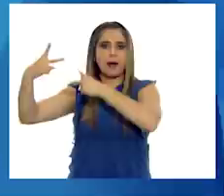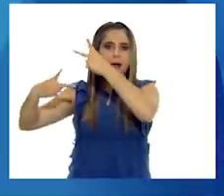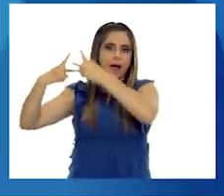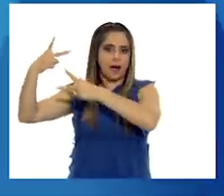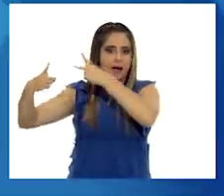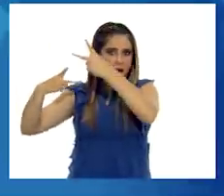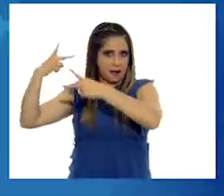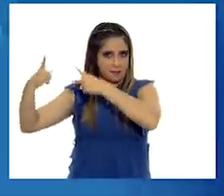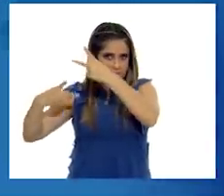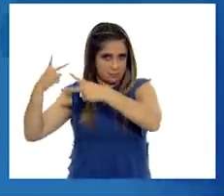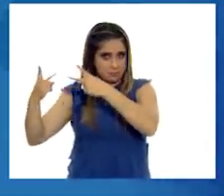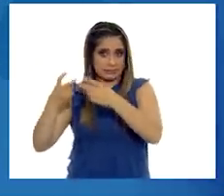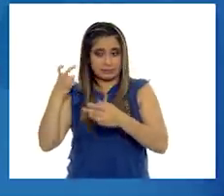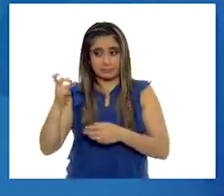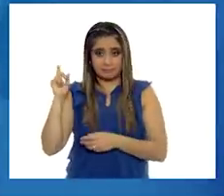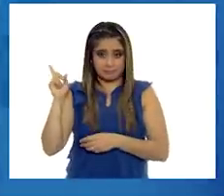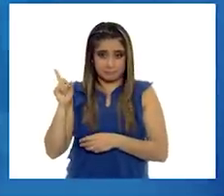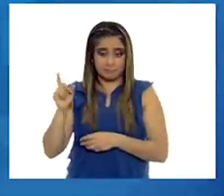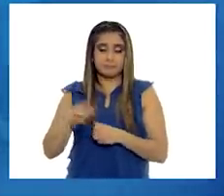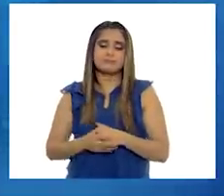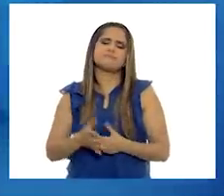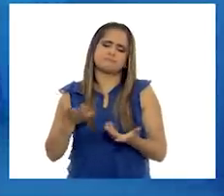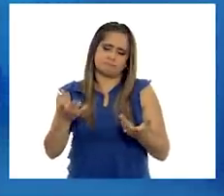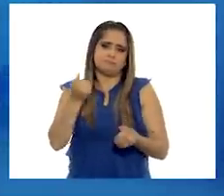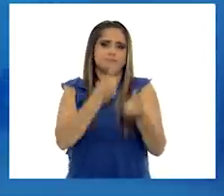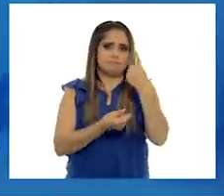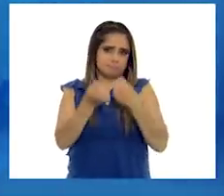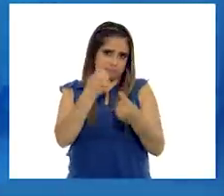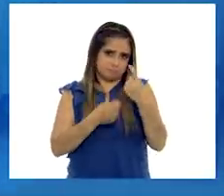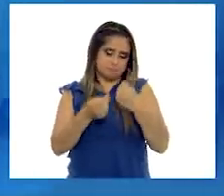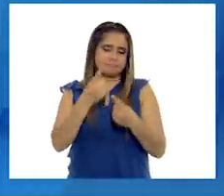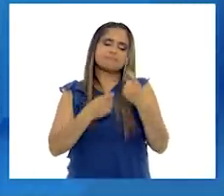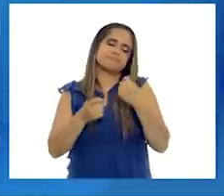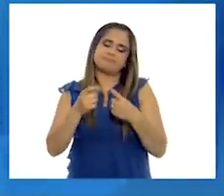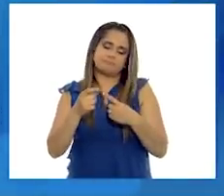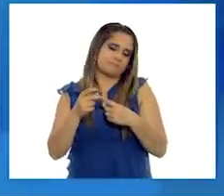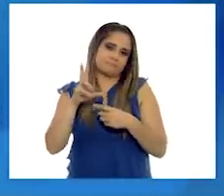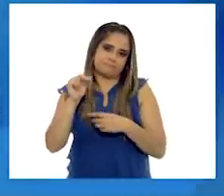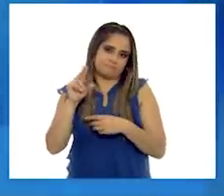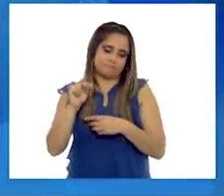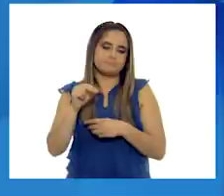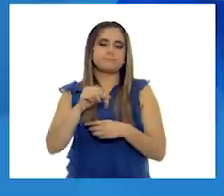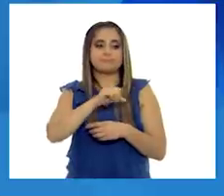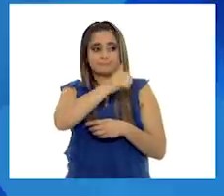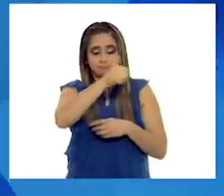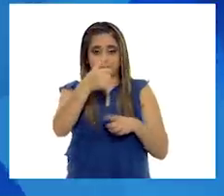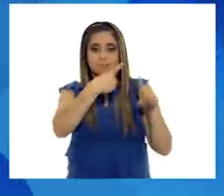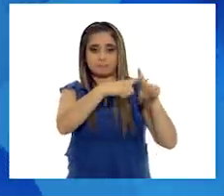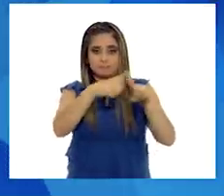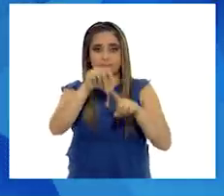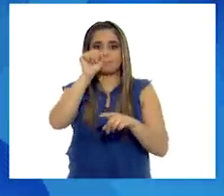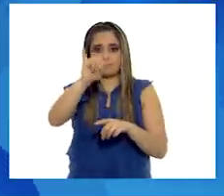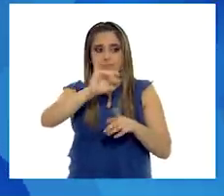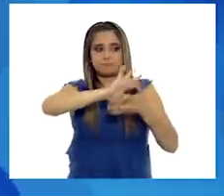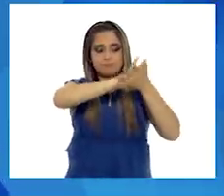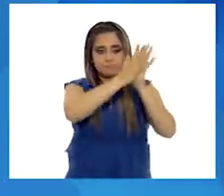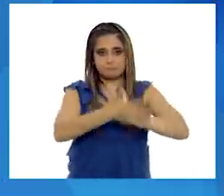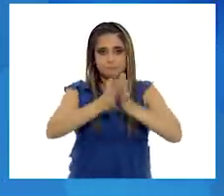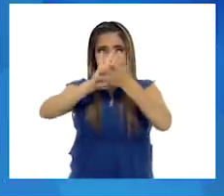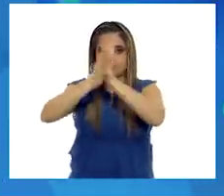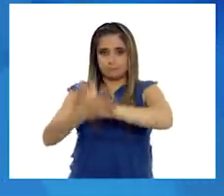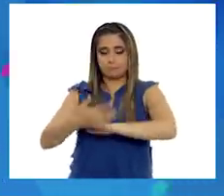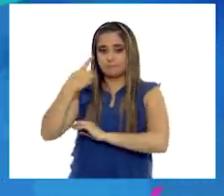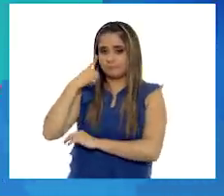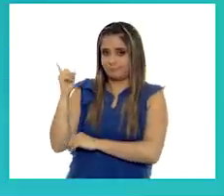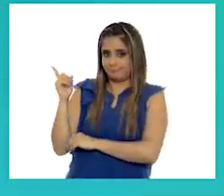pasa con todos los objetos de la materia, algunos no cumplen esta regla, pero en su gran mayoría sí. Cuando aumenta temperatura, va